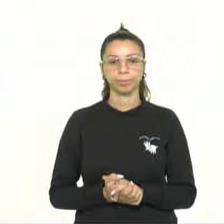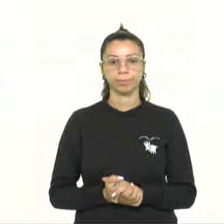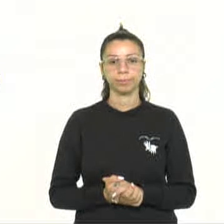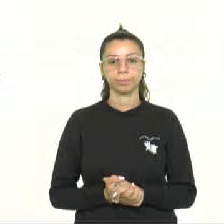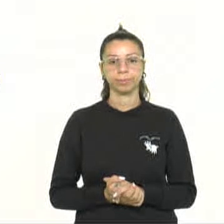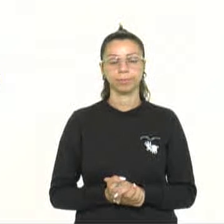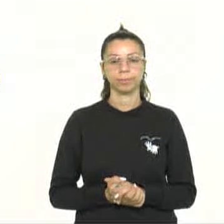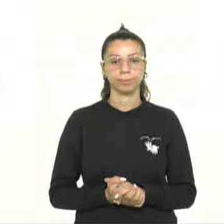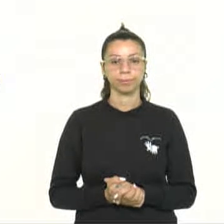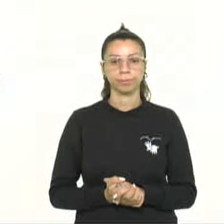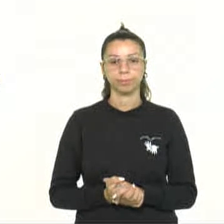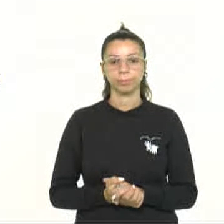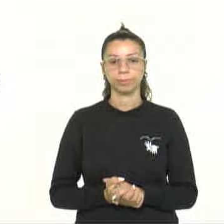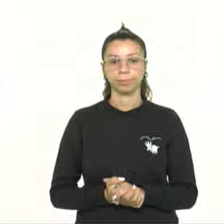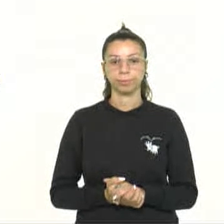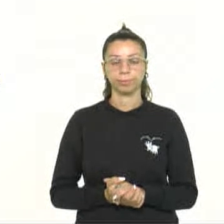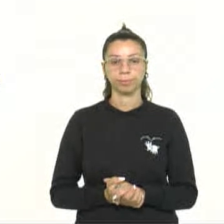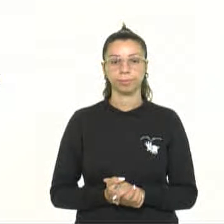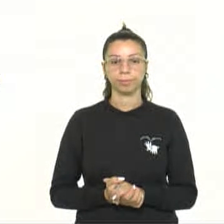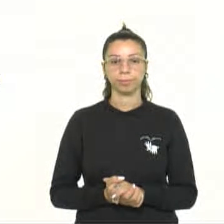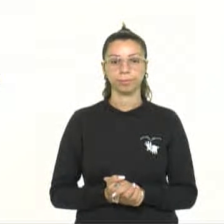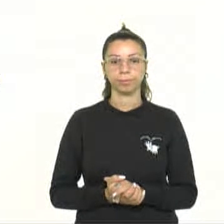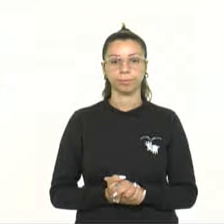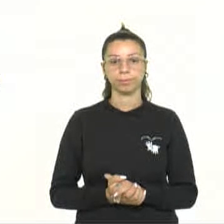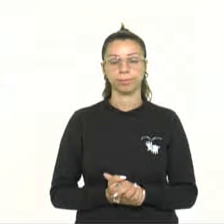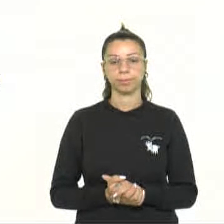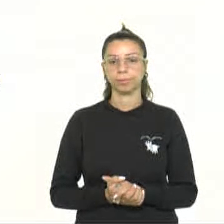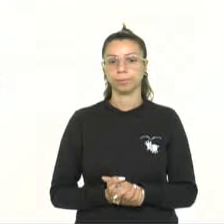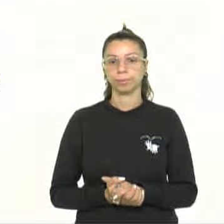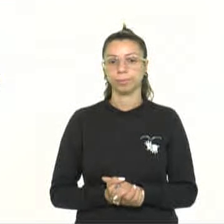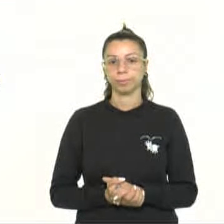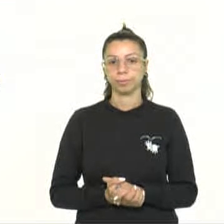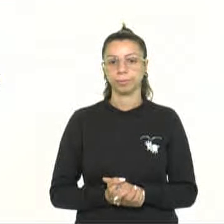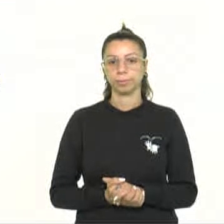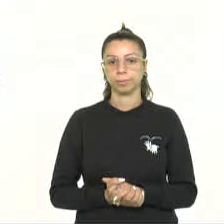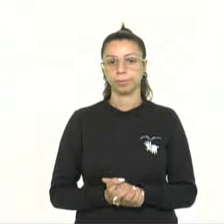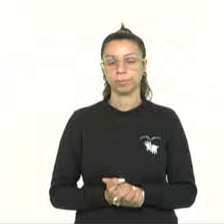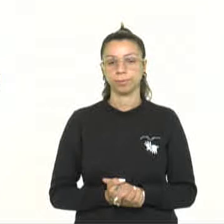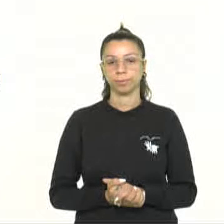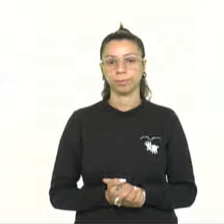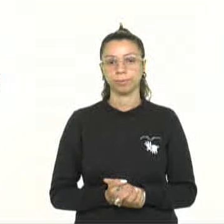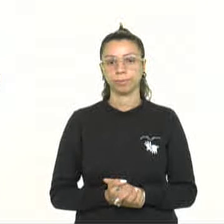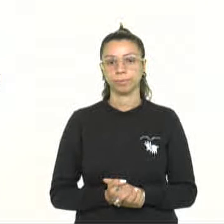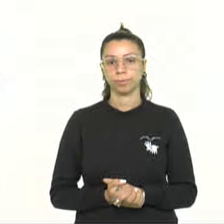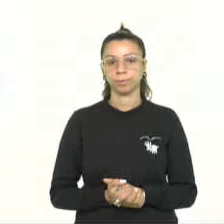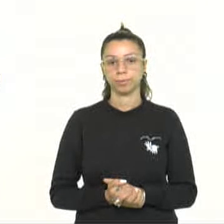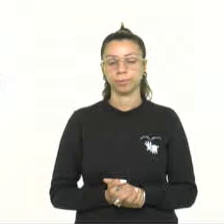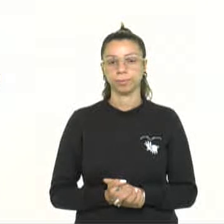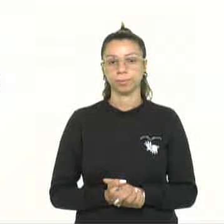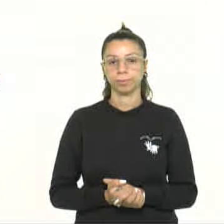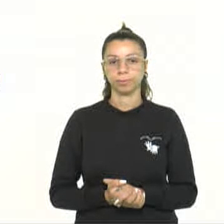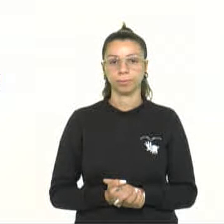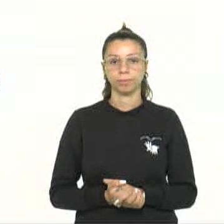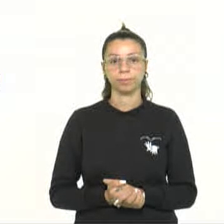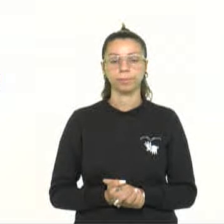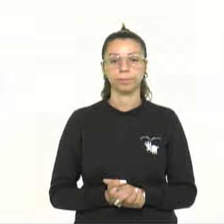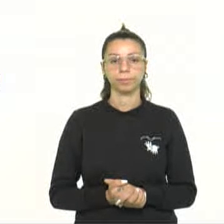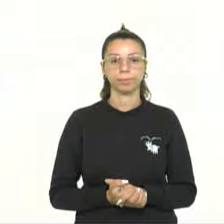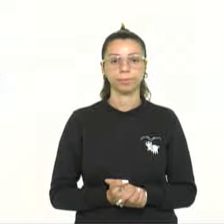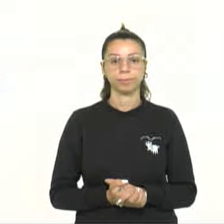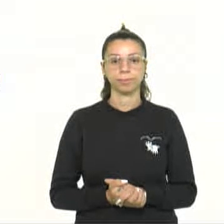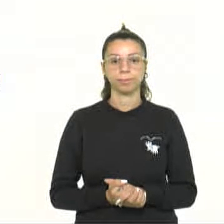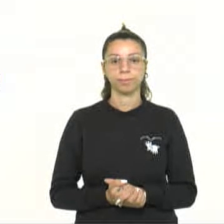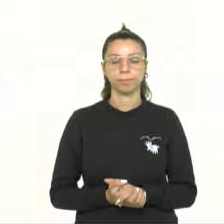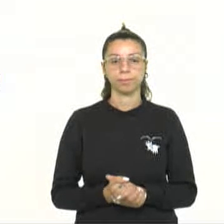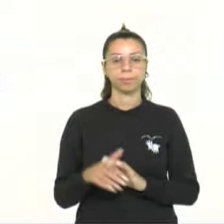música, creencias religiosas, estructura social, entre otros atributos, como,